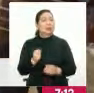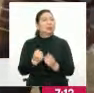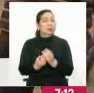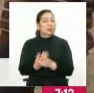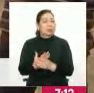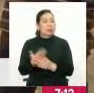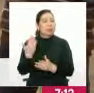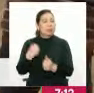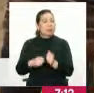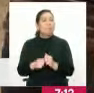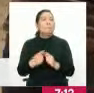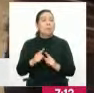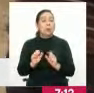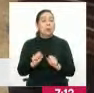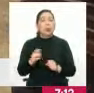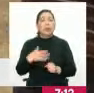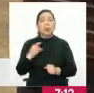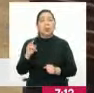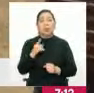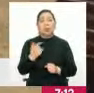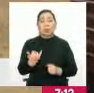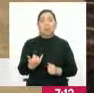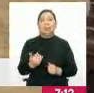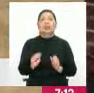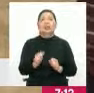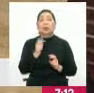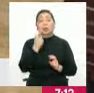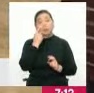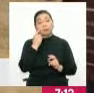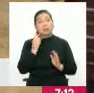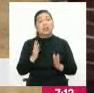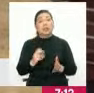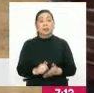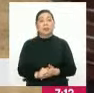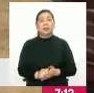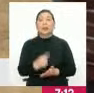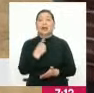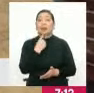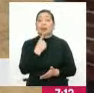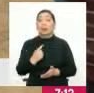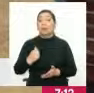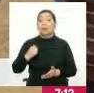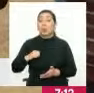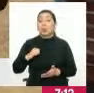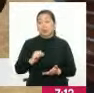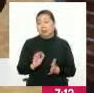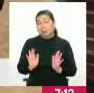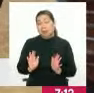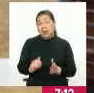pasado para que lo puedan utilizar los vecinos. Vamos a ver ahora qué dice la Municipalidad